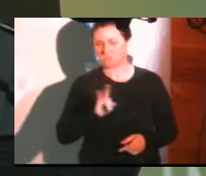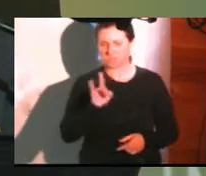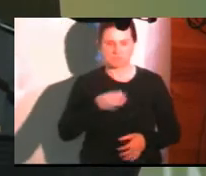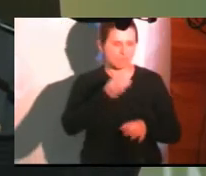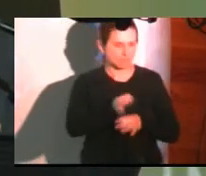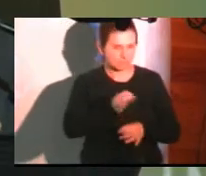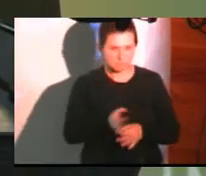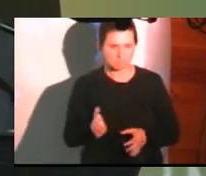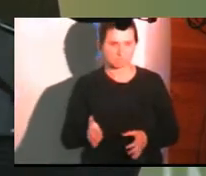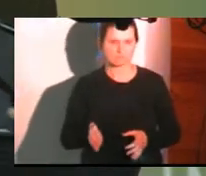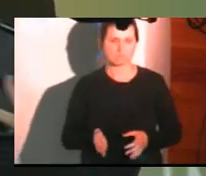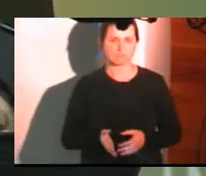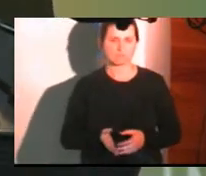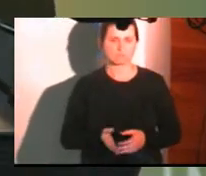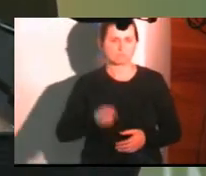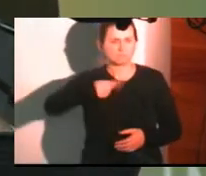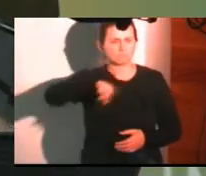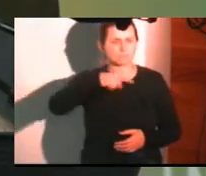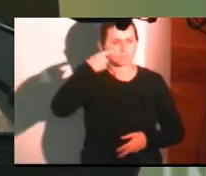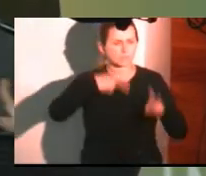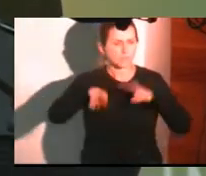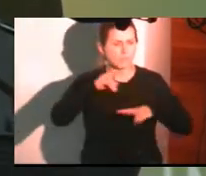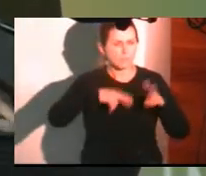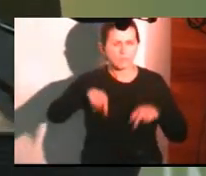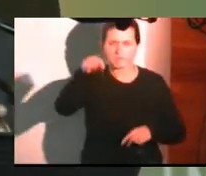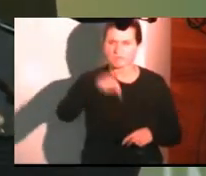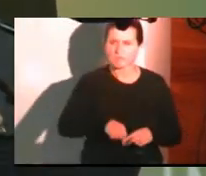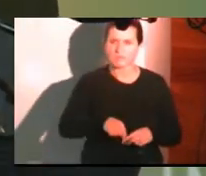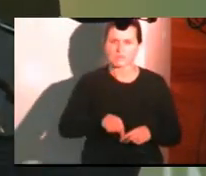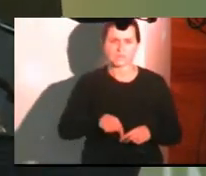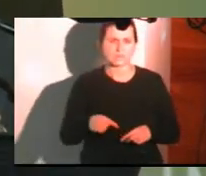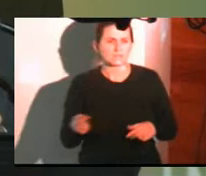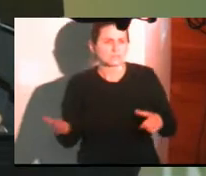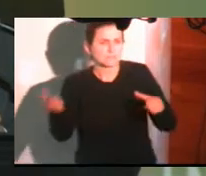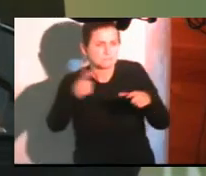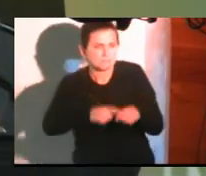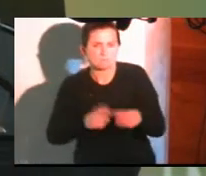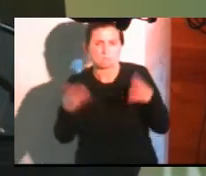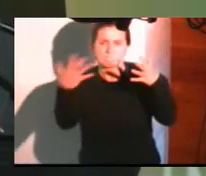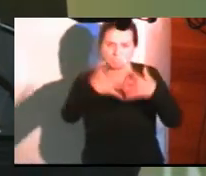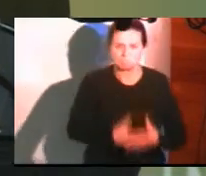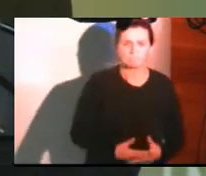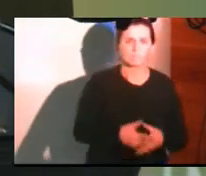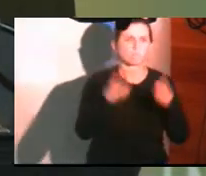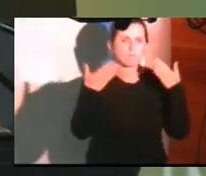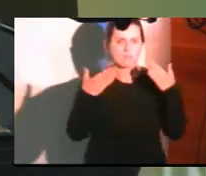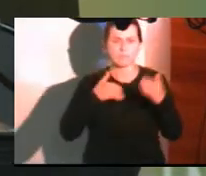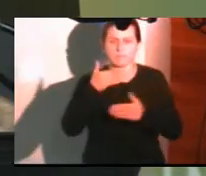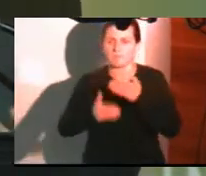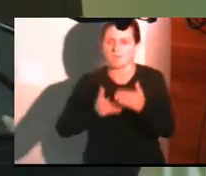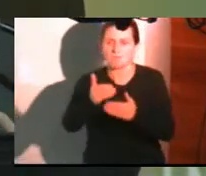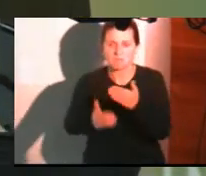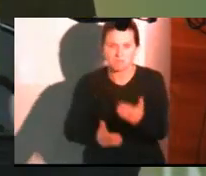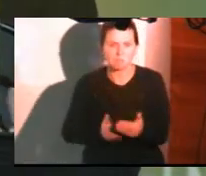que lo que buscamos de aquí es una sinergia que nos permita avanzar en la concreción de